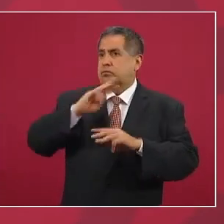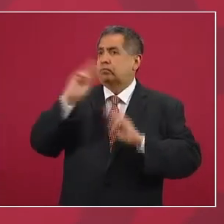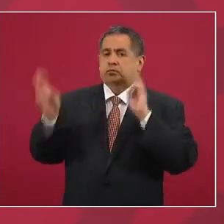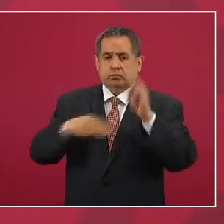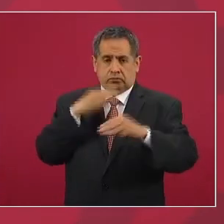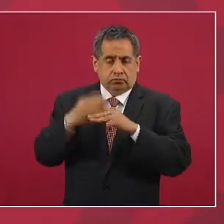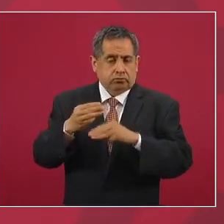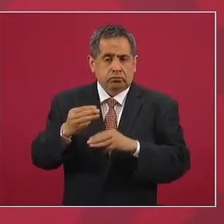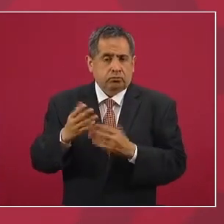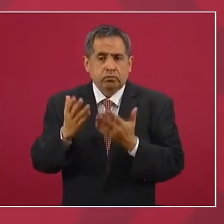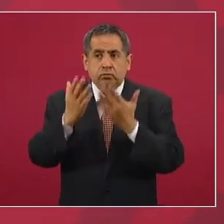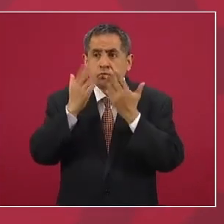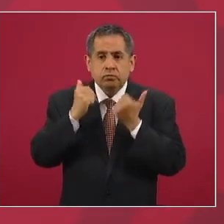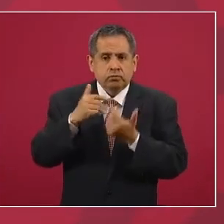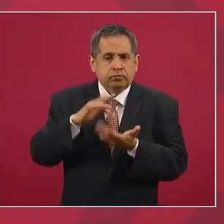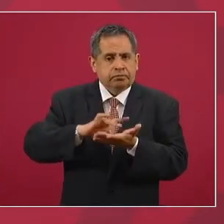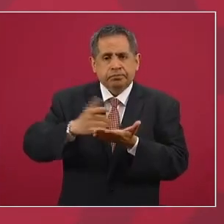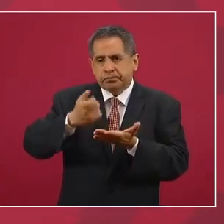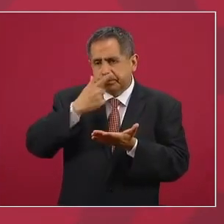mundo,